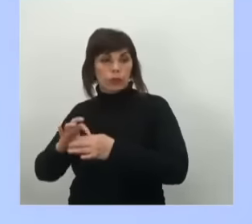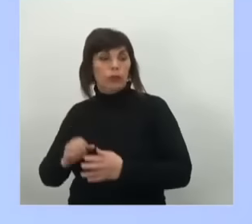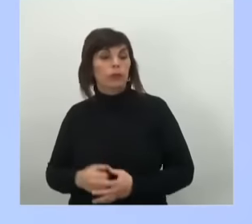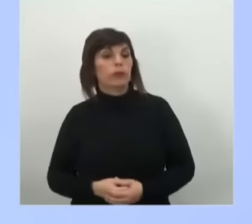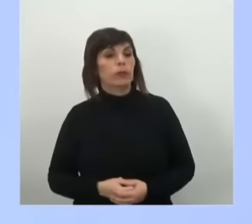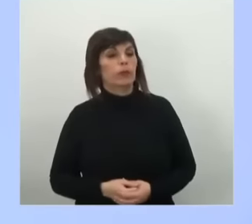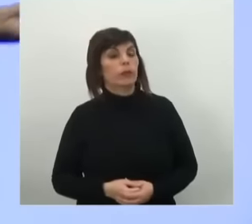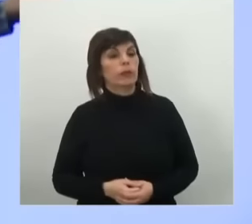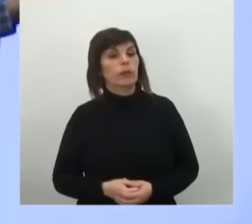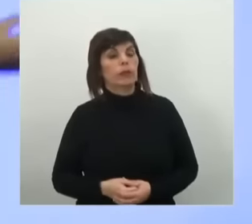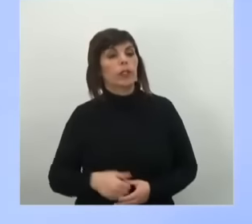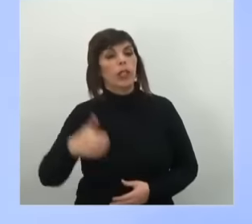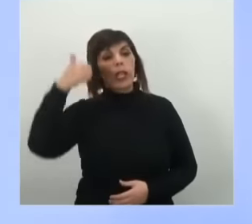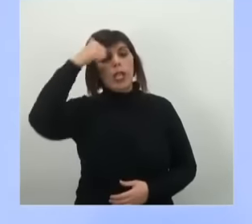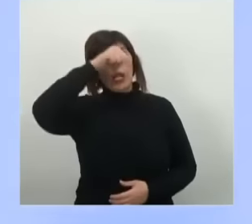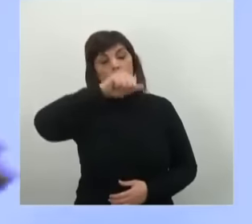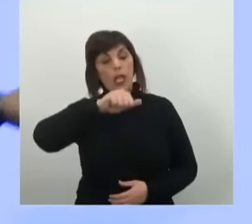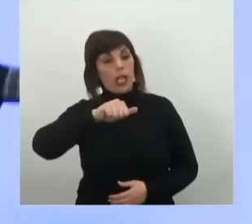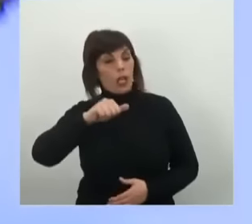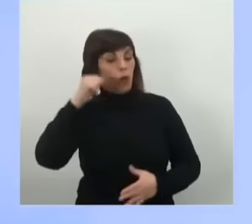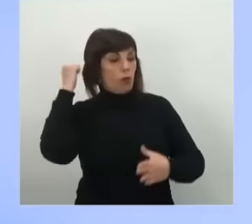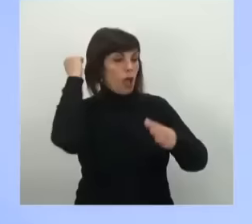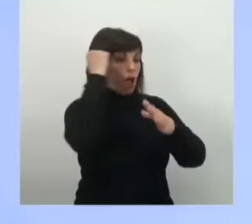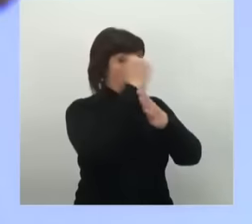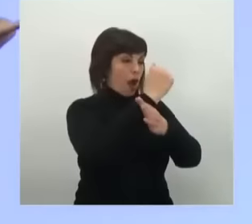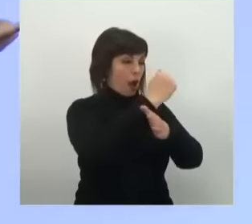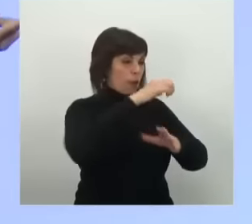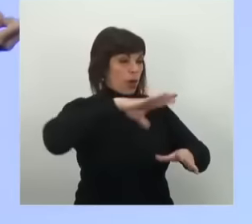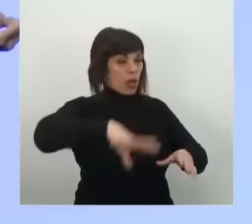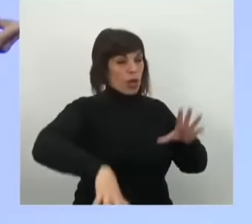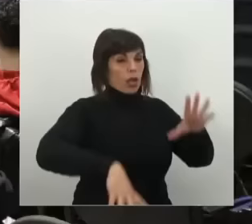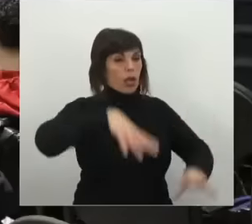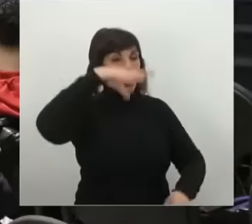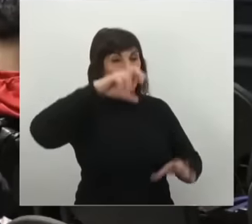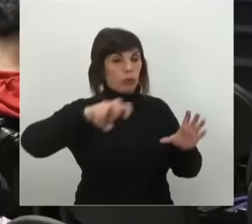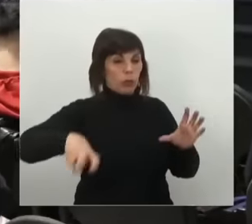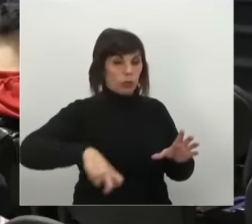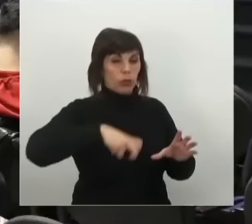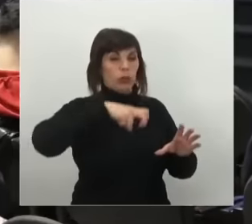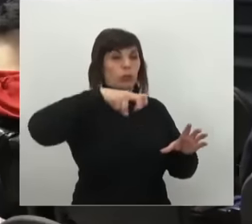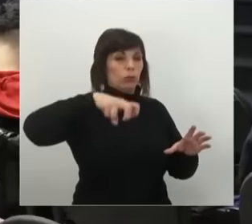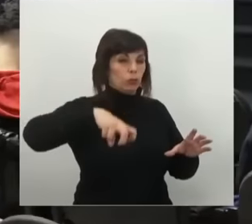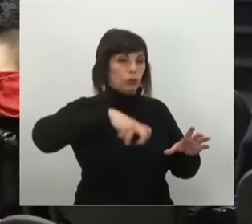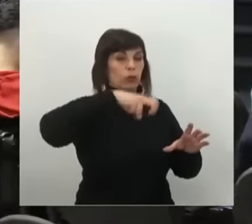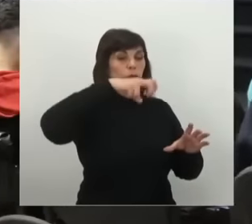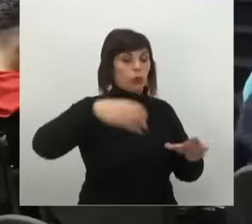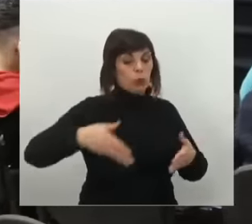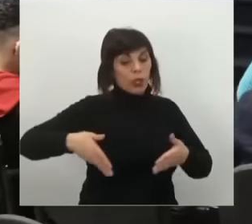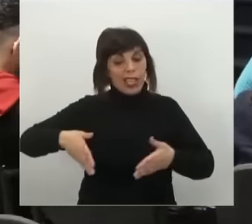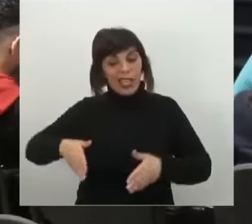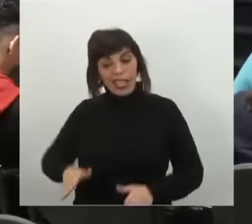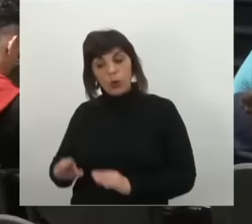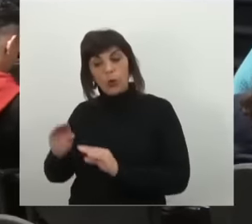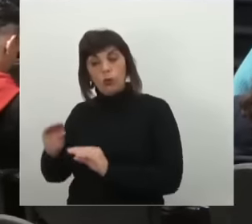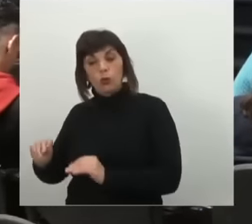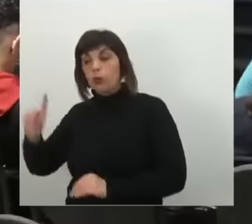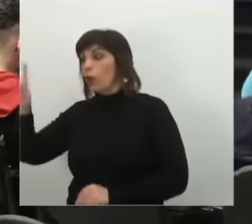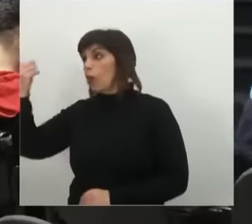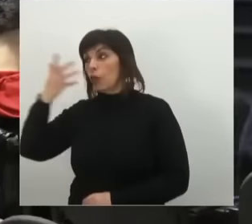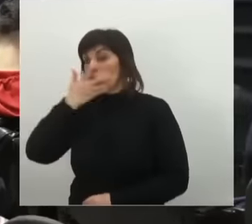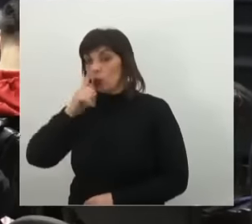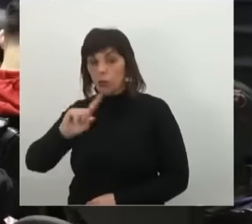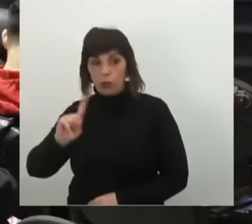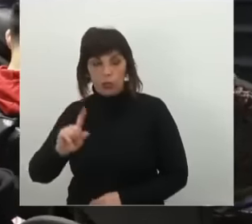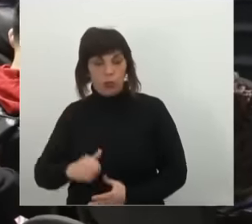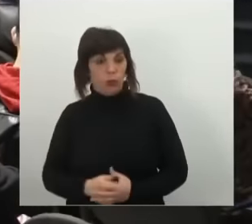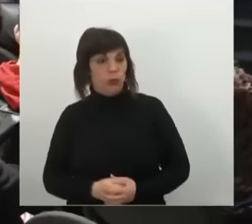Abraham sube a la montaña y empieza a ir con Isaac Isaac no conocía a Dios pero Abraham Sí cuando están retornando de la